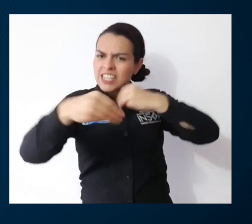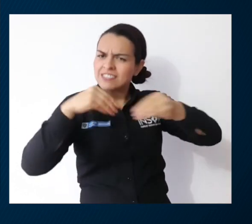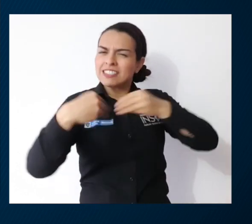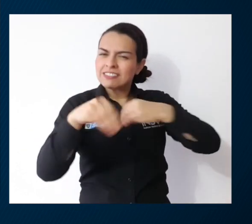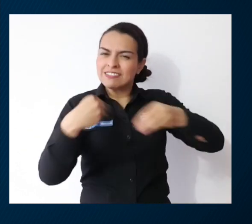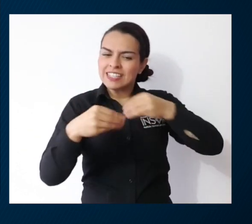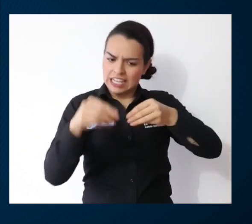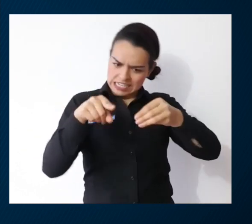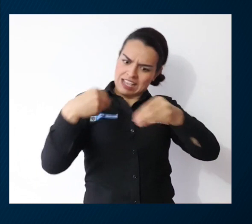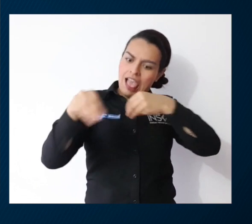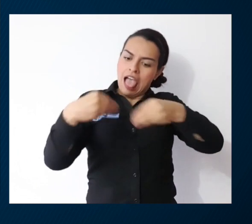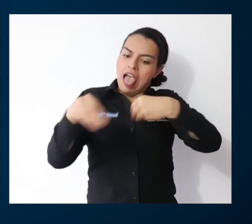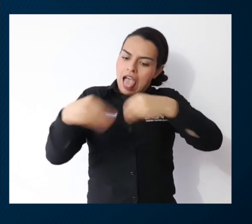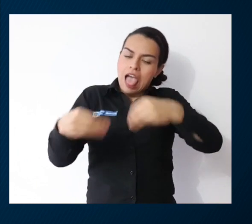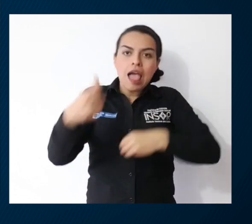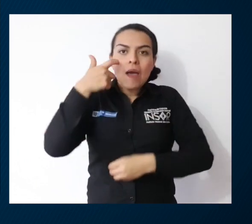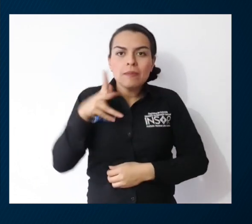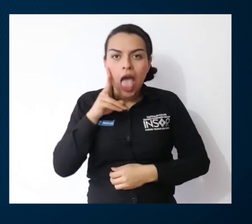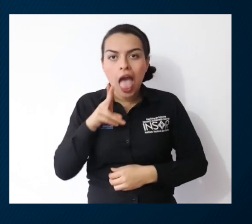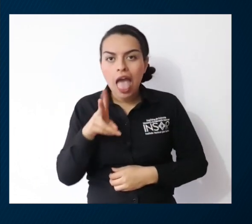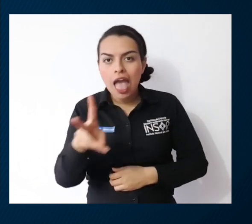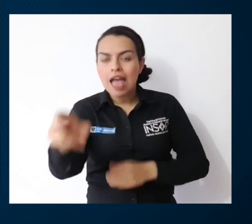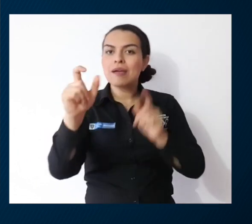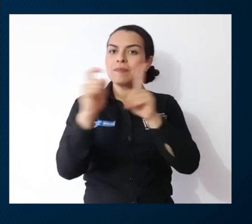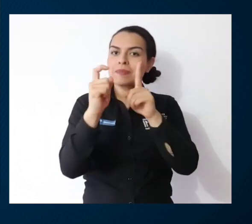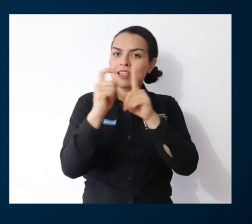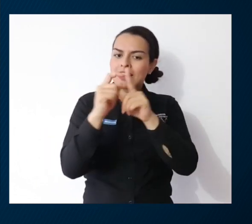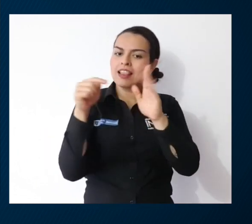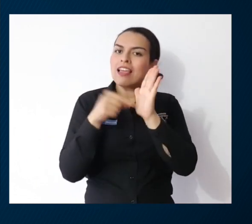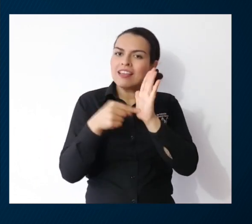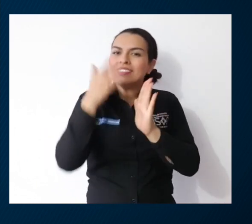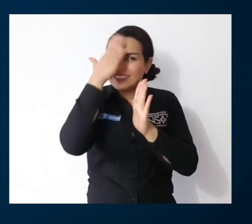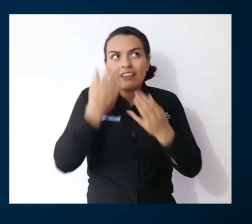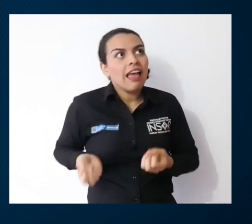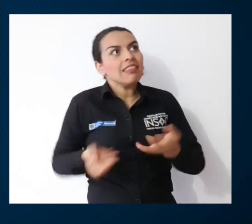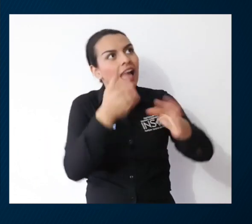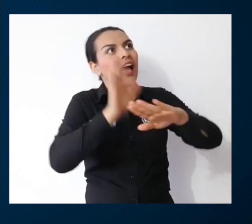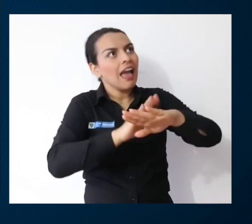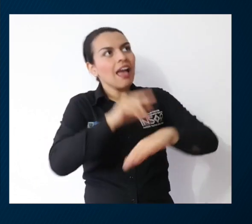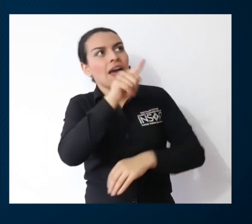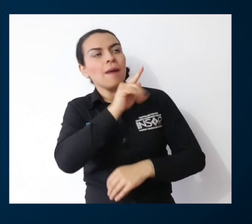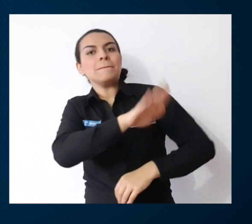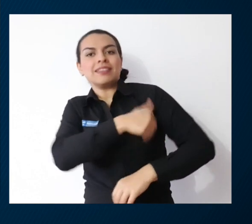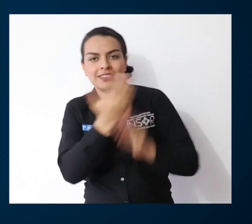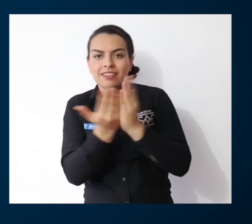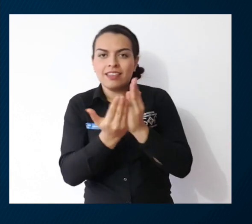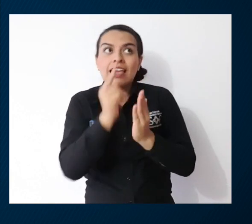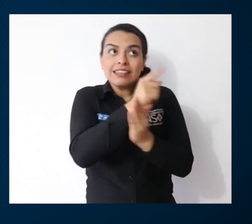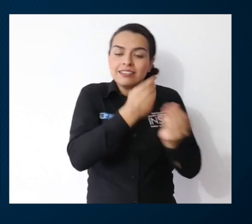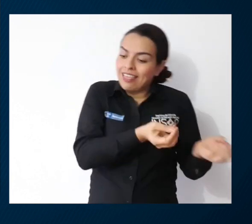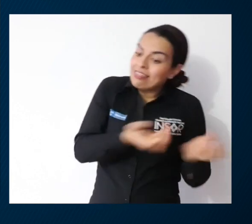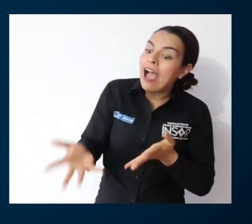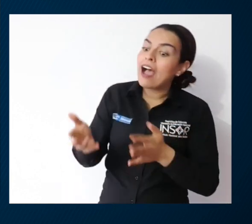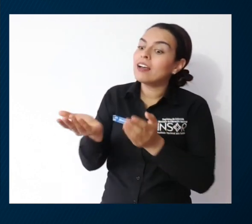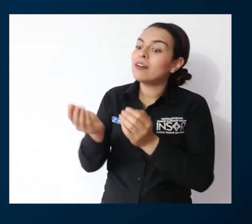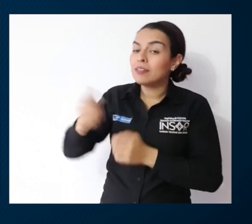la palabra de Dios fijada en las tablas de la ley entregada por el Ministerio de Educación a los docentes. Pudimos flexibilizar